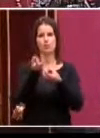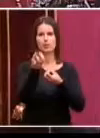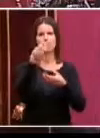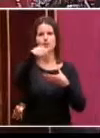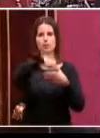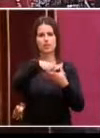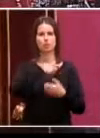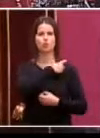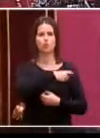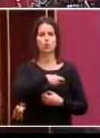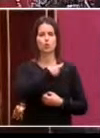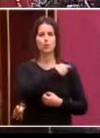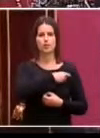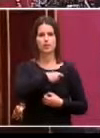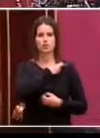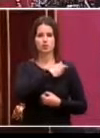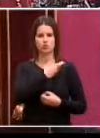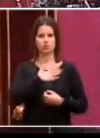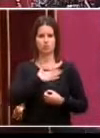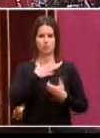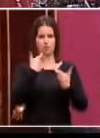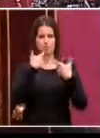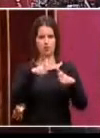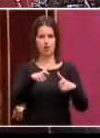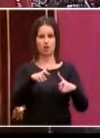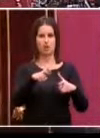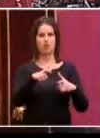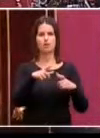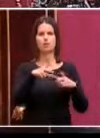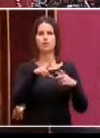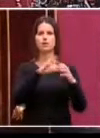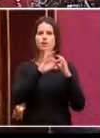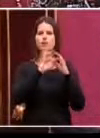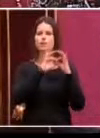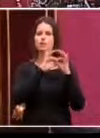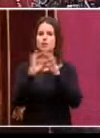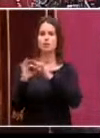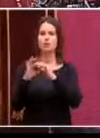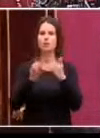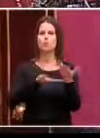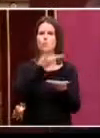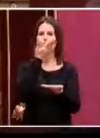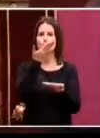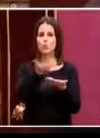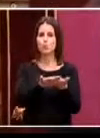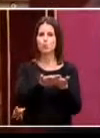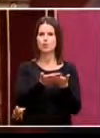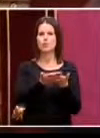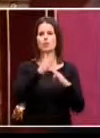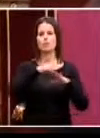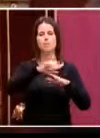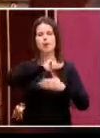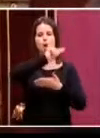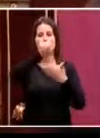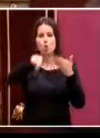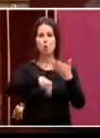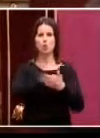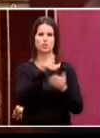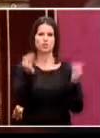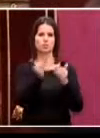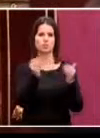comenté en la comisión de mi área, era relativo a la propuesta que se ha hecho para hacer un